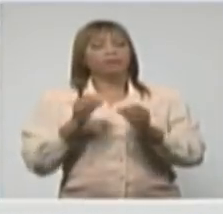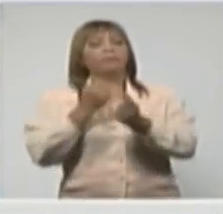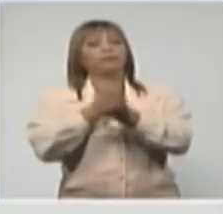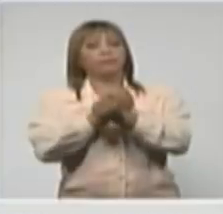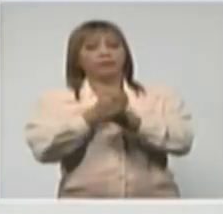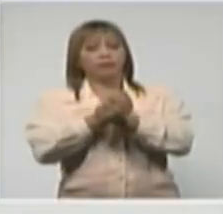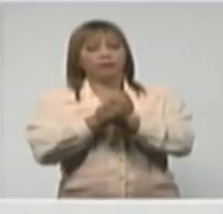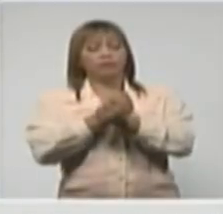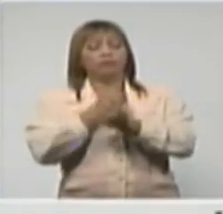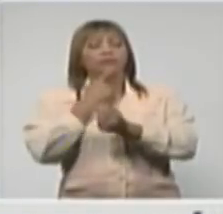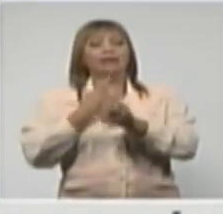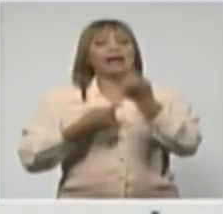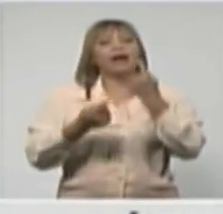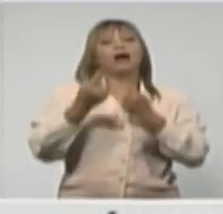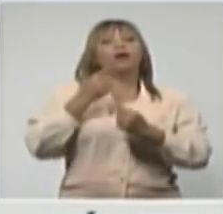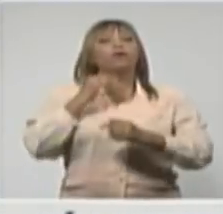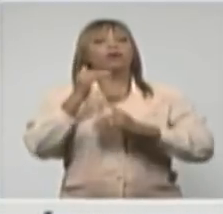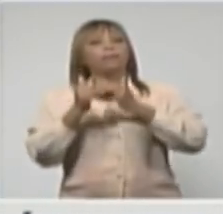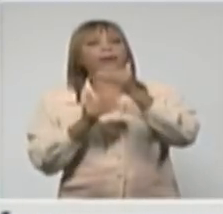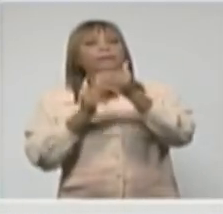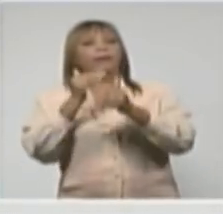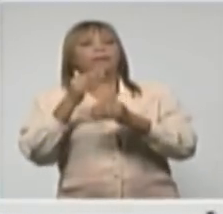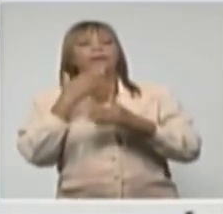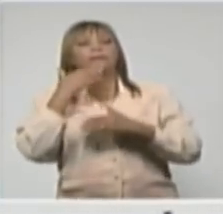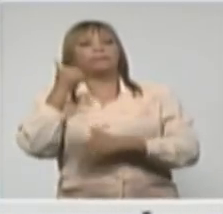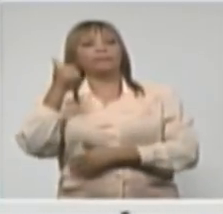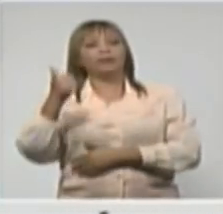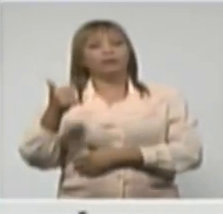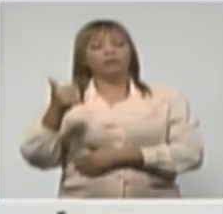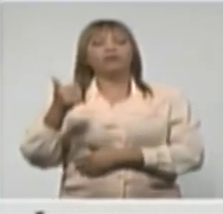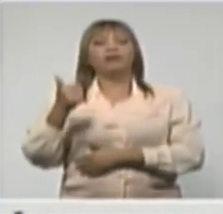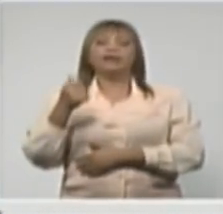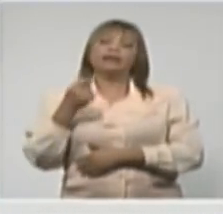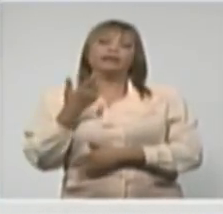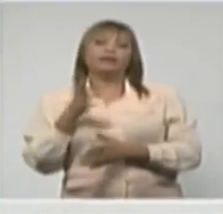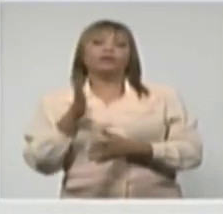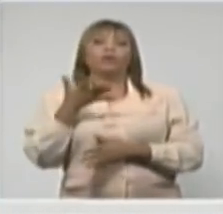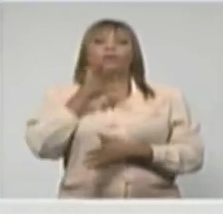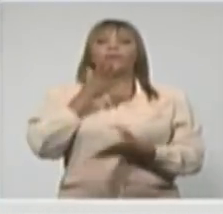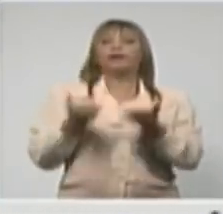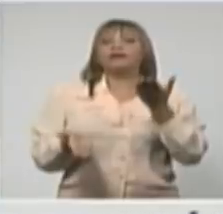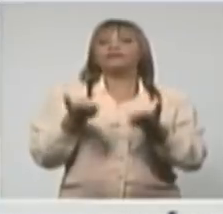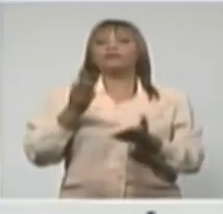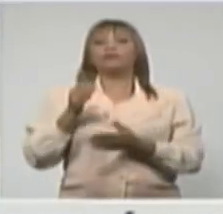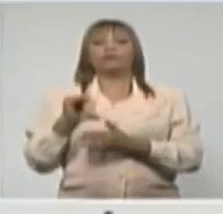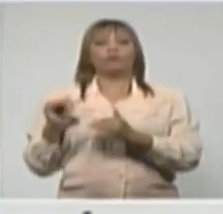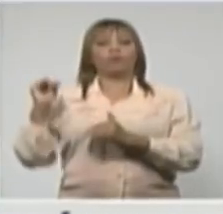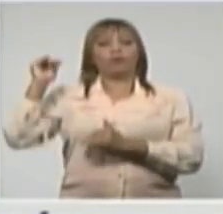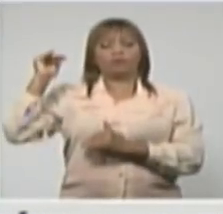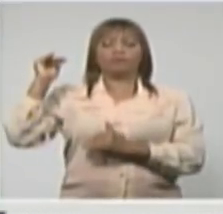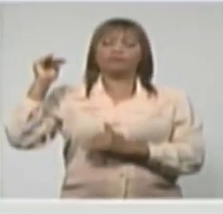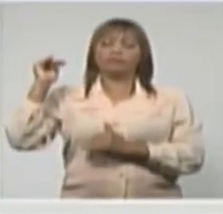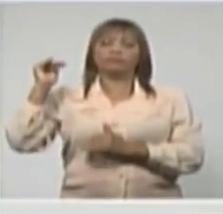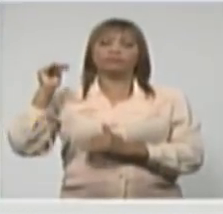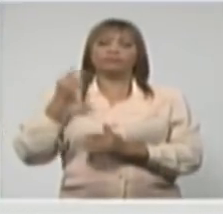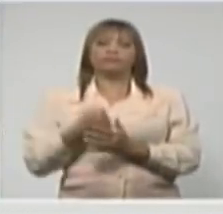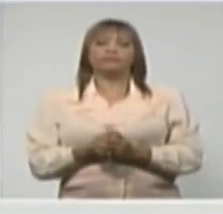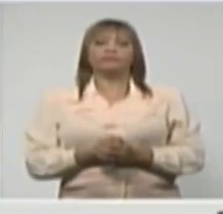evolución más favorable que las personas adultas y sobre todo los que pasamos de la tercera